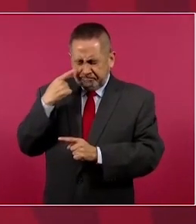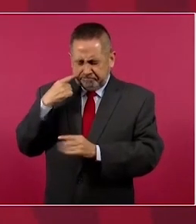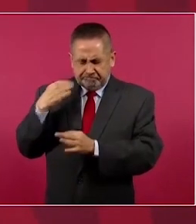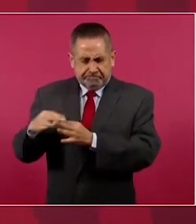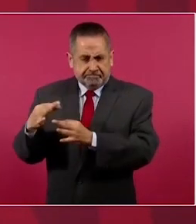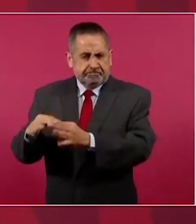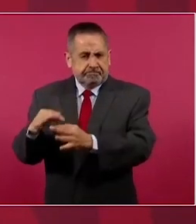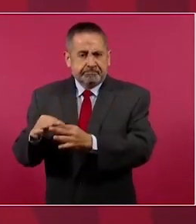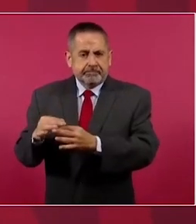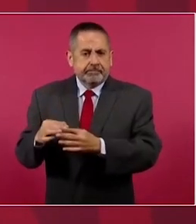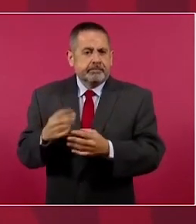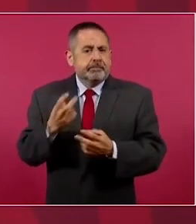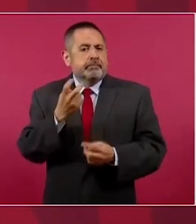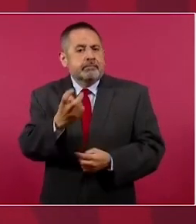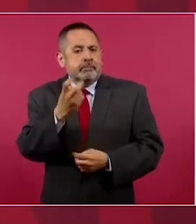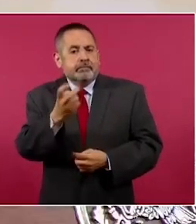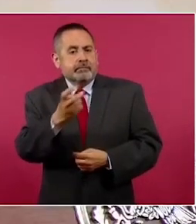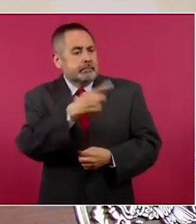Entonces,